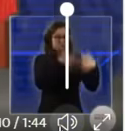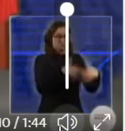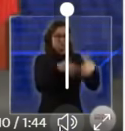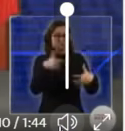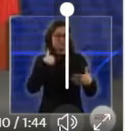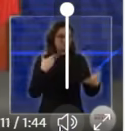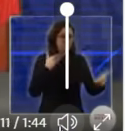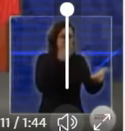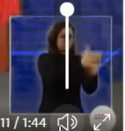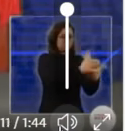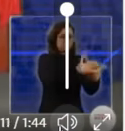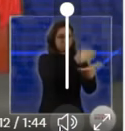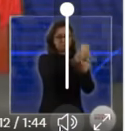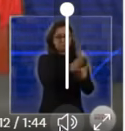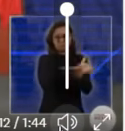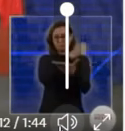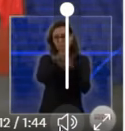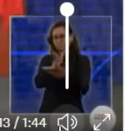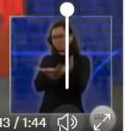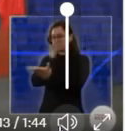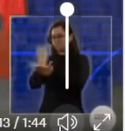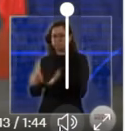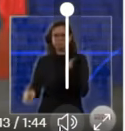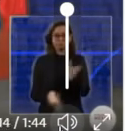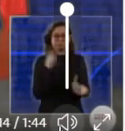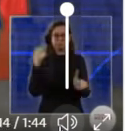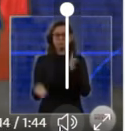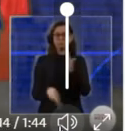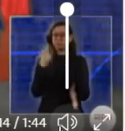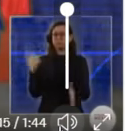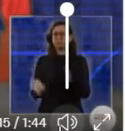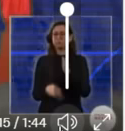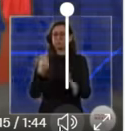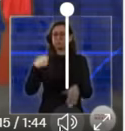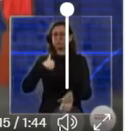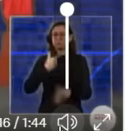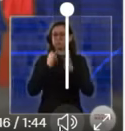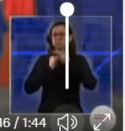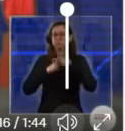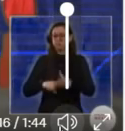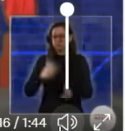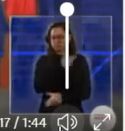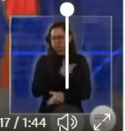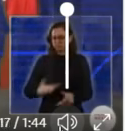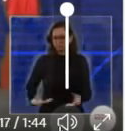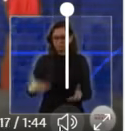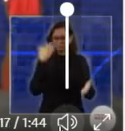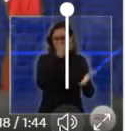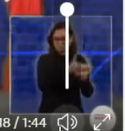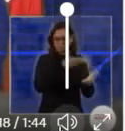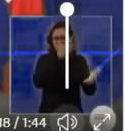periódicamente. He ido desde que soy presidente en 3 o 4